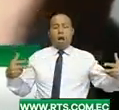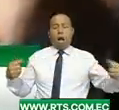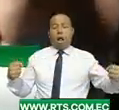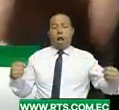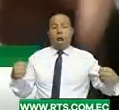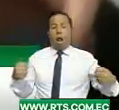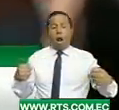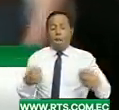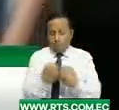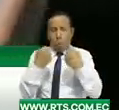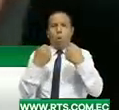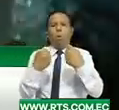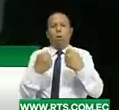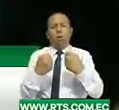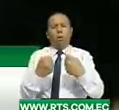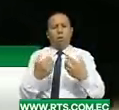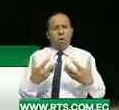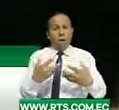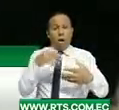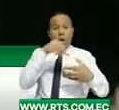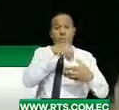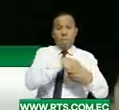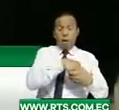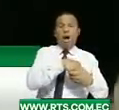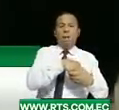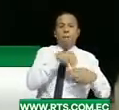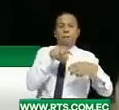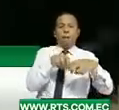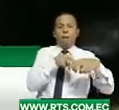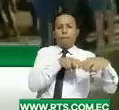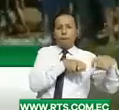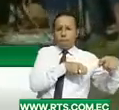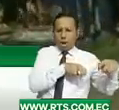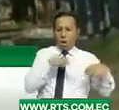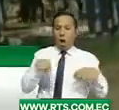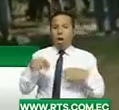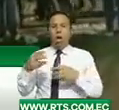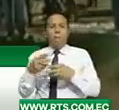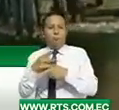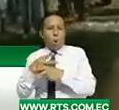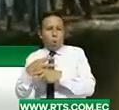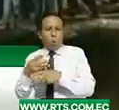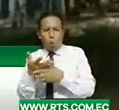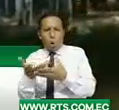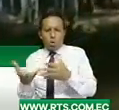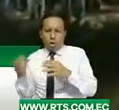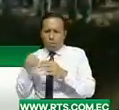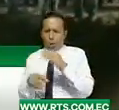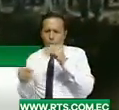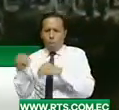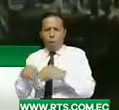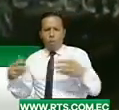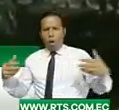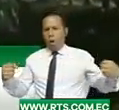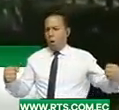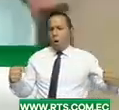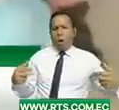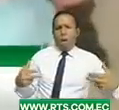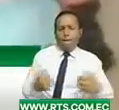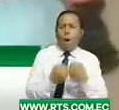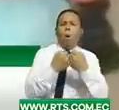que transportaba mercancías y que a su vez derivó en el descarrilamiento de varios vagones en la vía